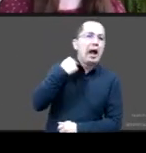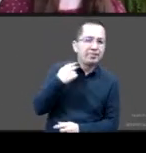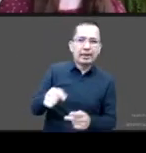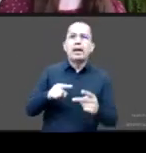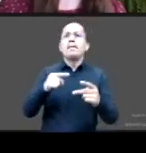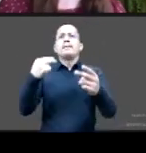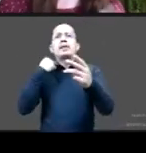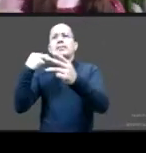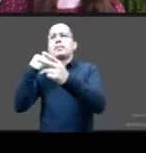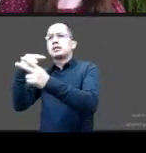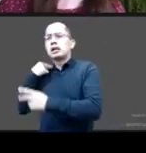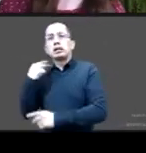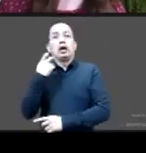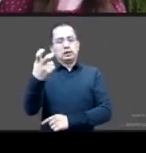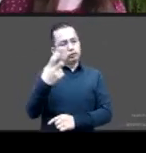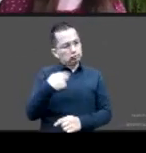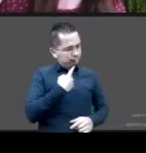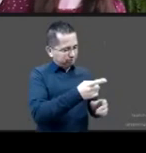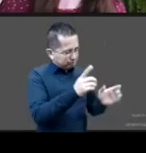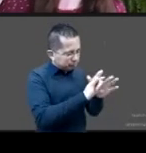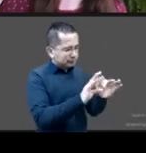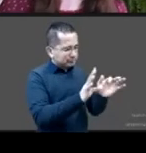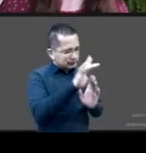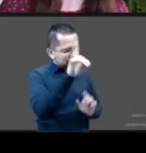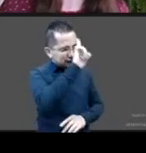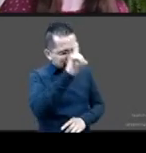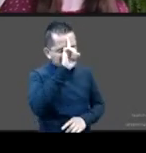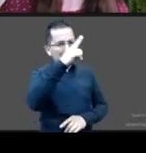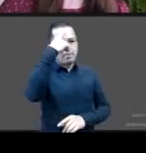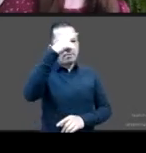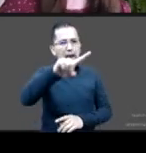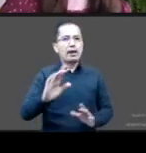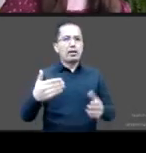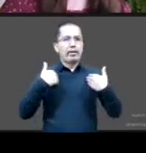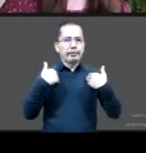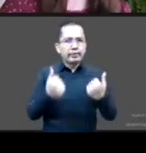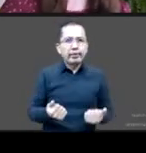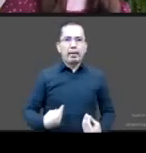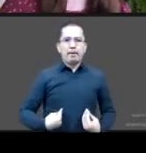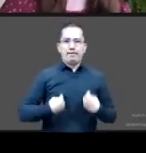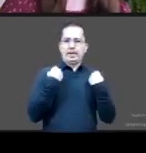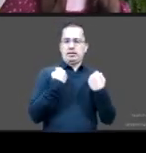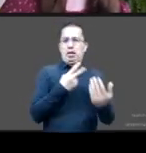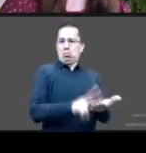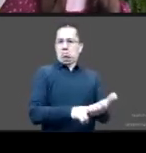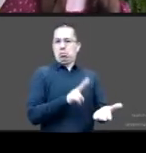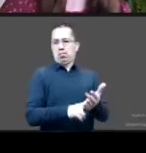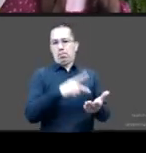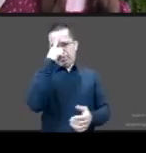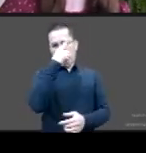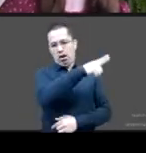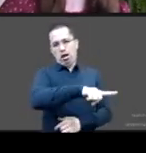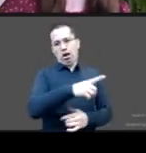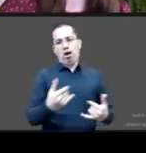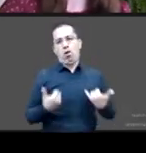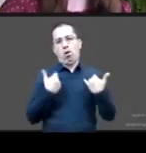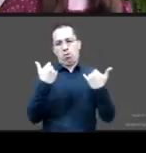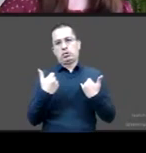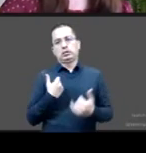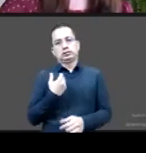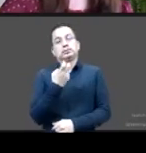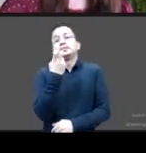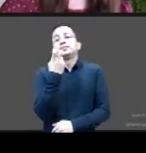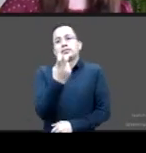como estas orientaciones para el sentido de vida juvenil que es uno de los temas pues que más digamos